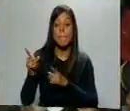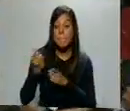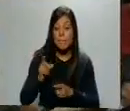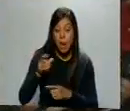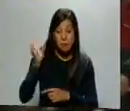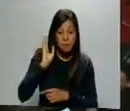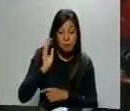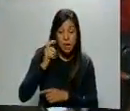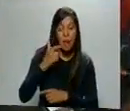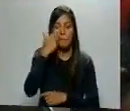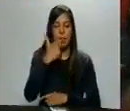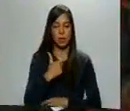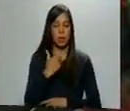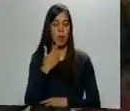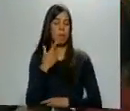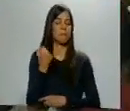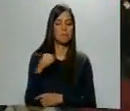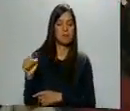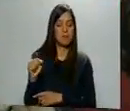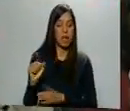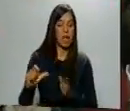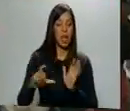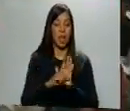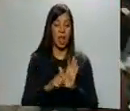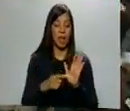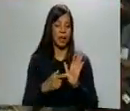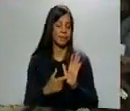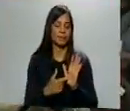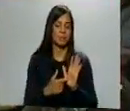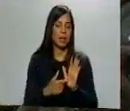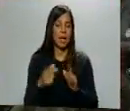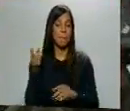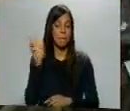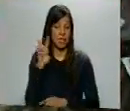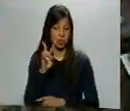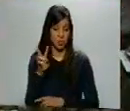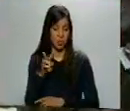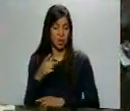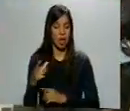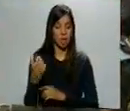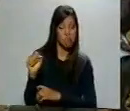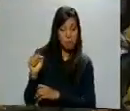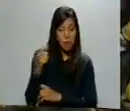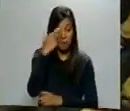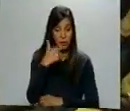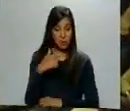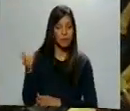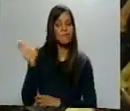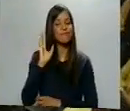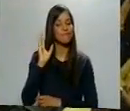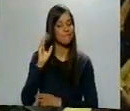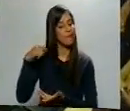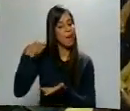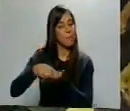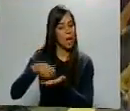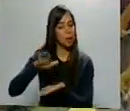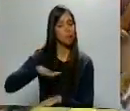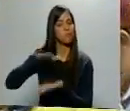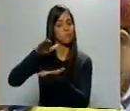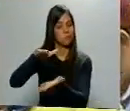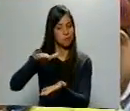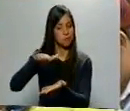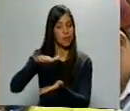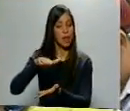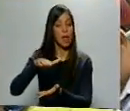sanciones para quienes violen la ley en Venezuela, y a eso se refería el compatriota